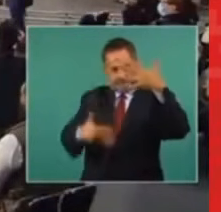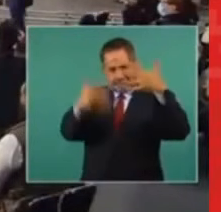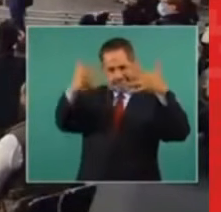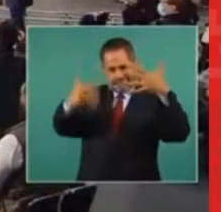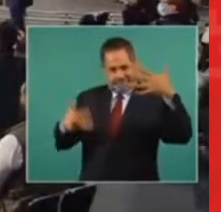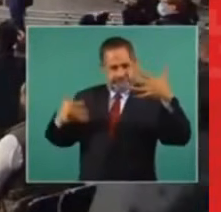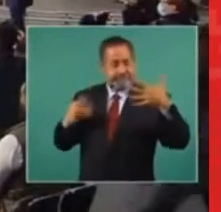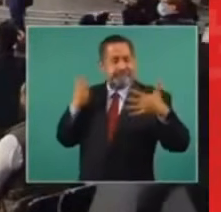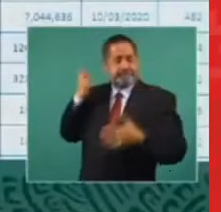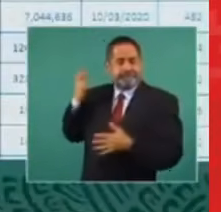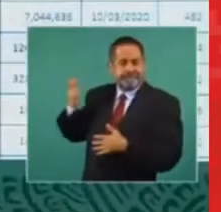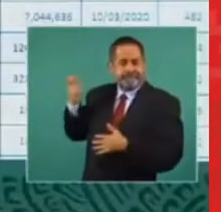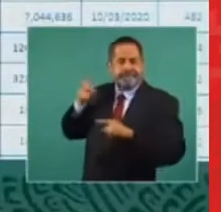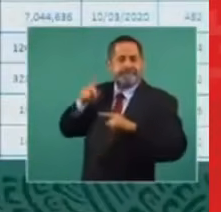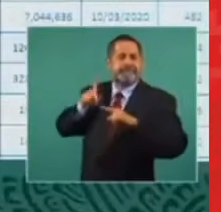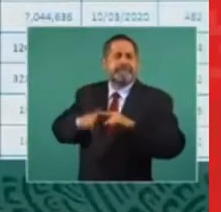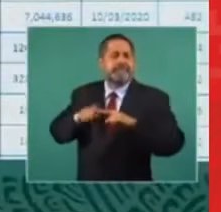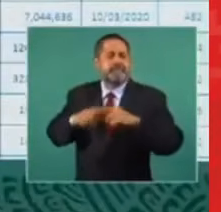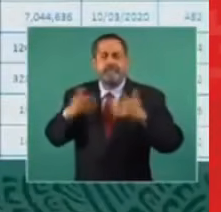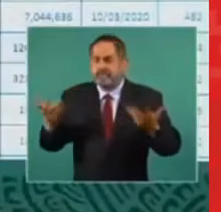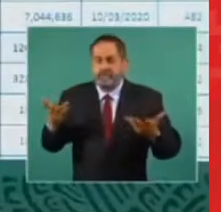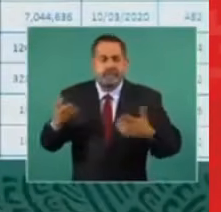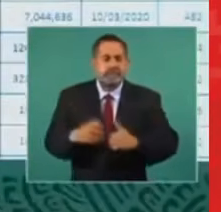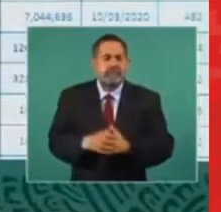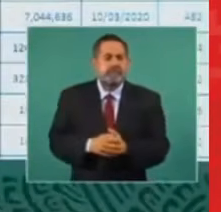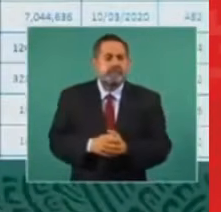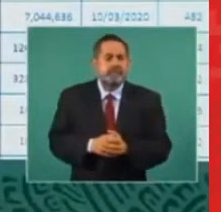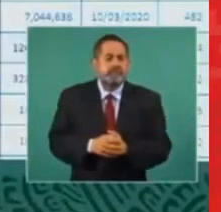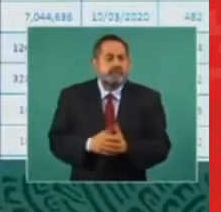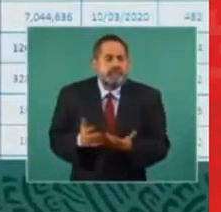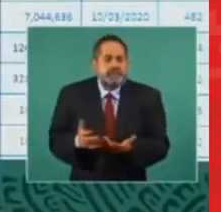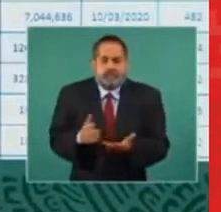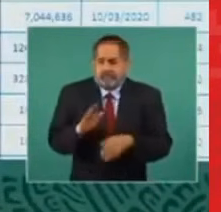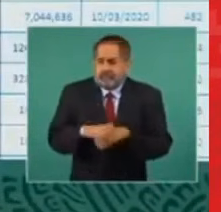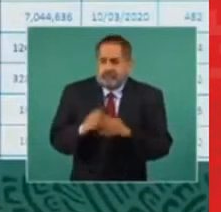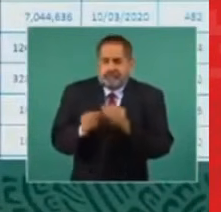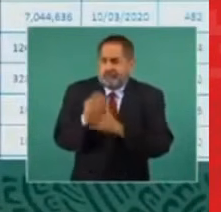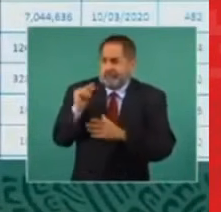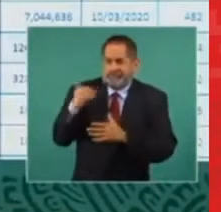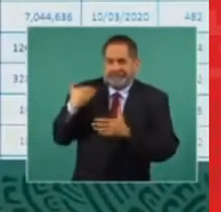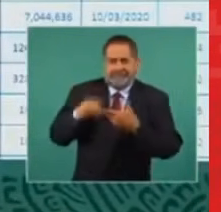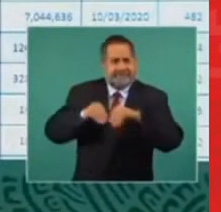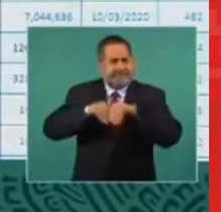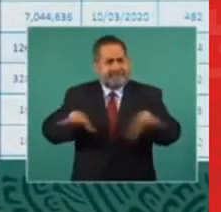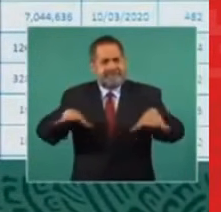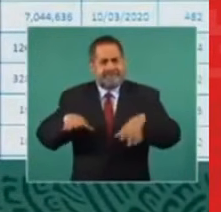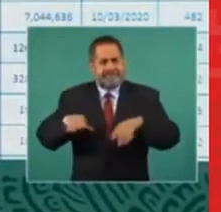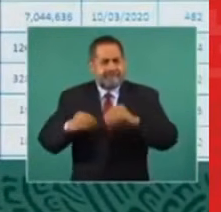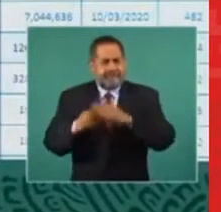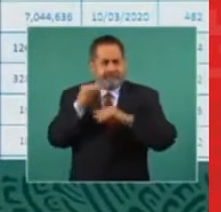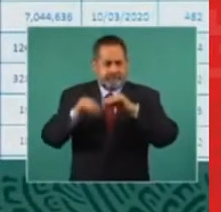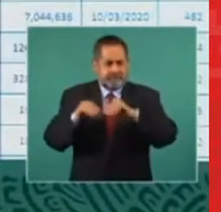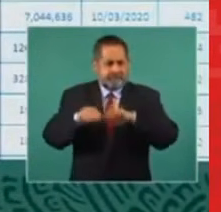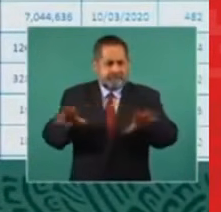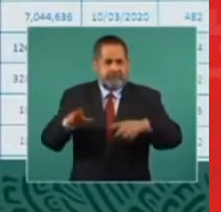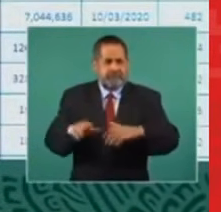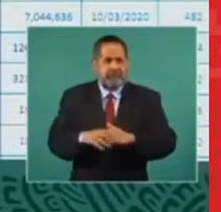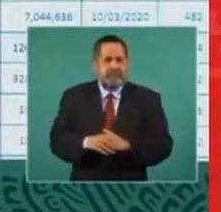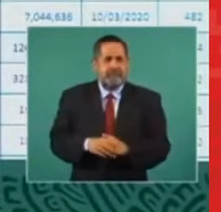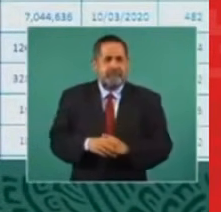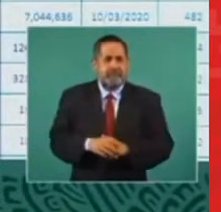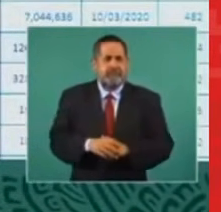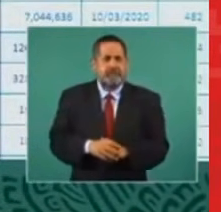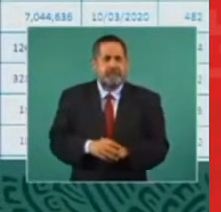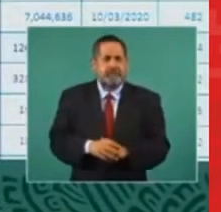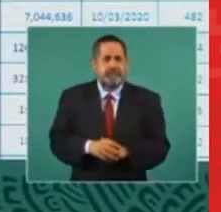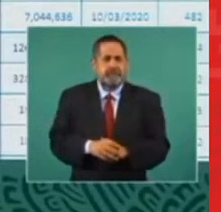su interlocutor. ¿Qué fue lo que hizo Donald Trump? A través de una gesticulación, llamó a sus guardias de seguridad y sáquenmelo de aquí. Censuraron a